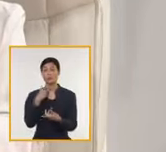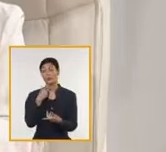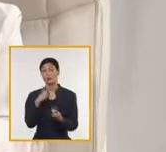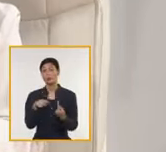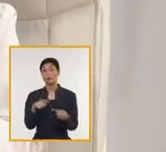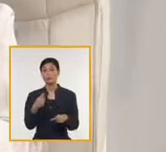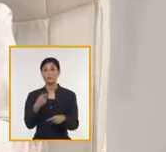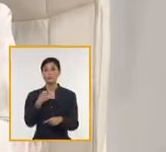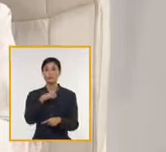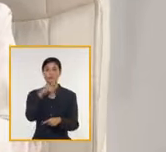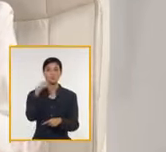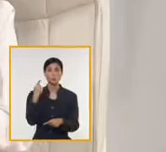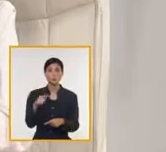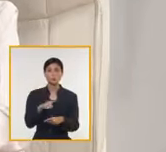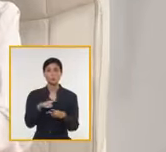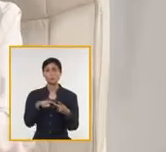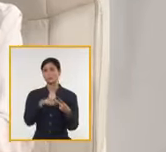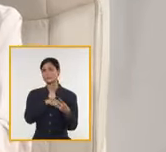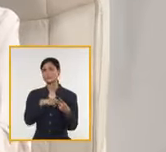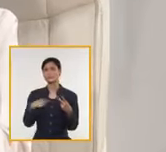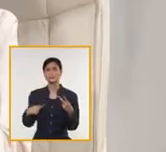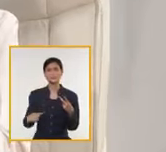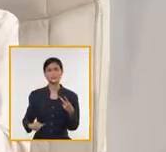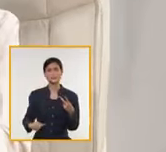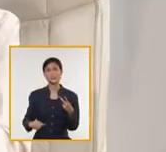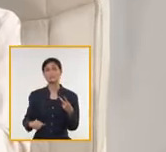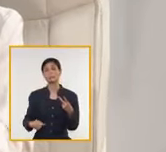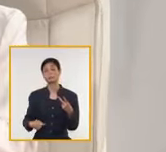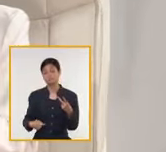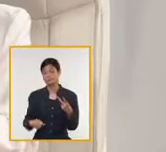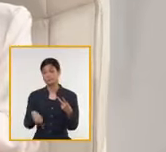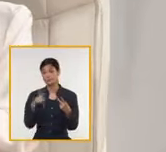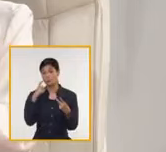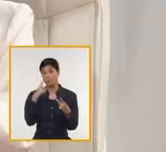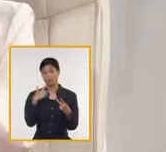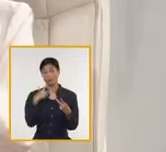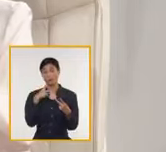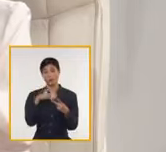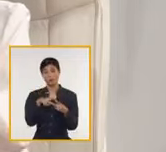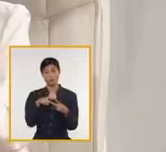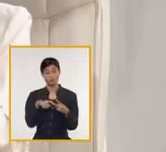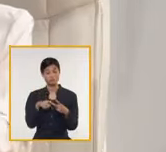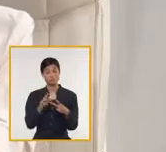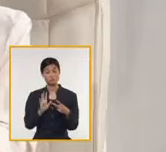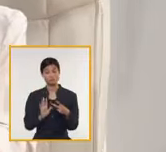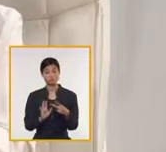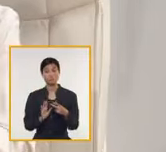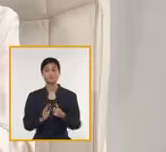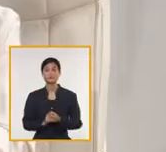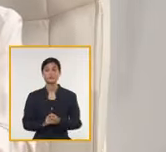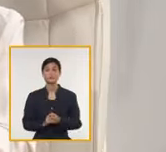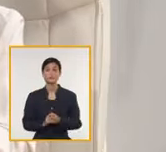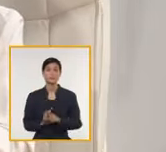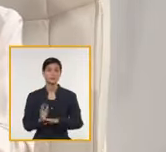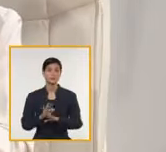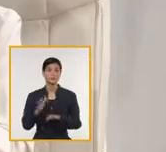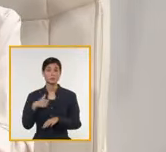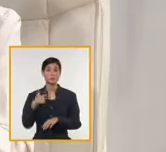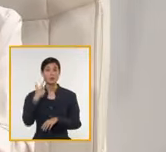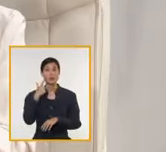en América Latina. O sea, eso es un elemento de los BRICS en general. También eso es un elemento que hay que